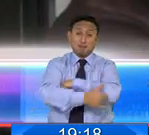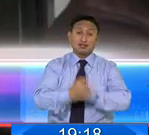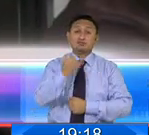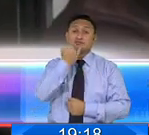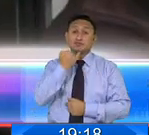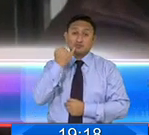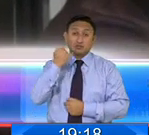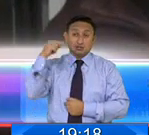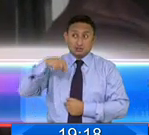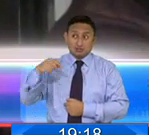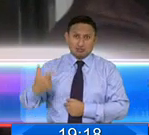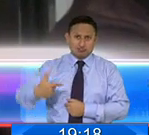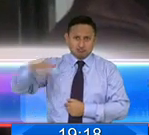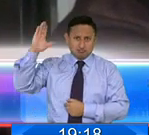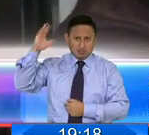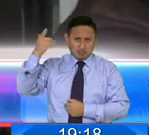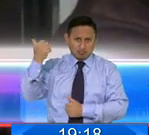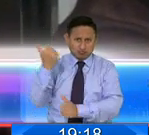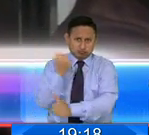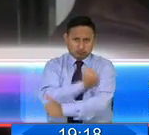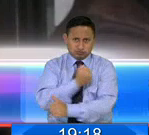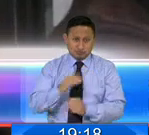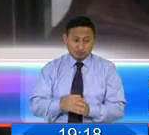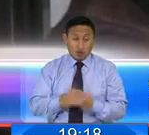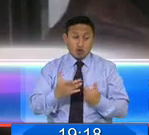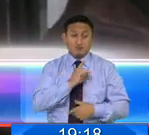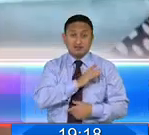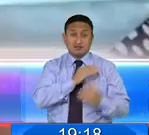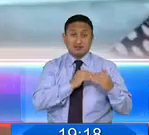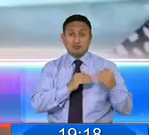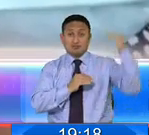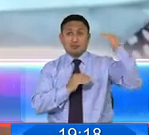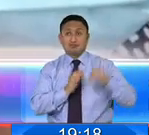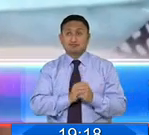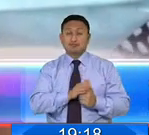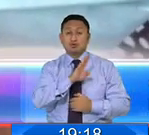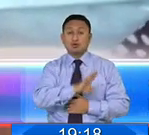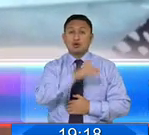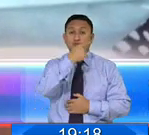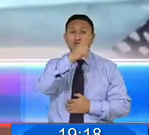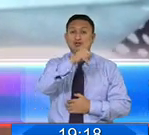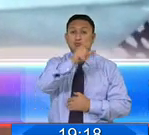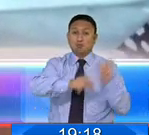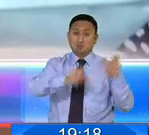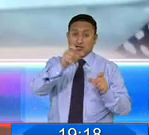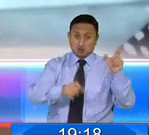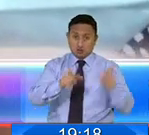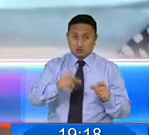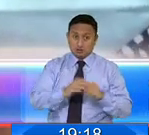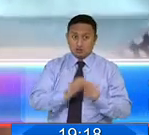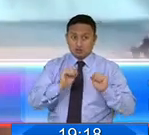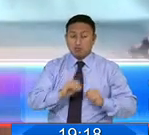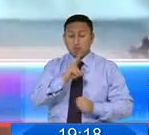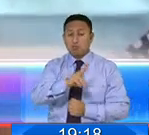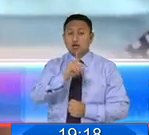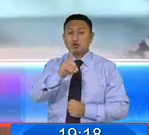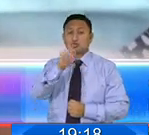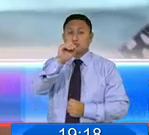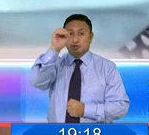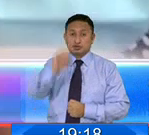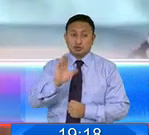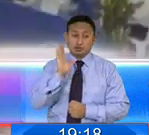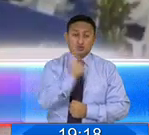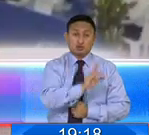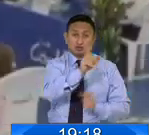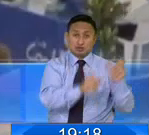venía liderando la inoculación de dosis. Hasta la fecha, Chile ha vacunado a más de 4 millones de habitantes, lo que representa más del 21% de la